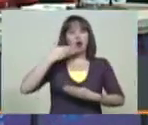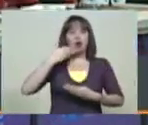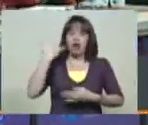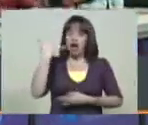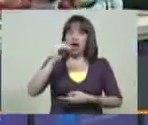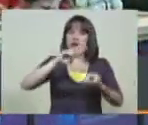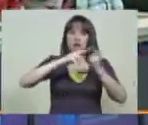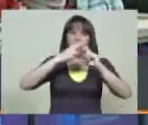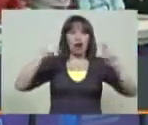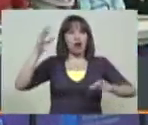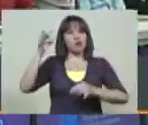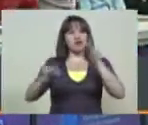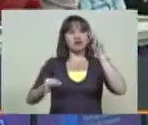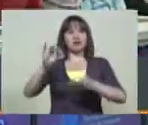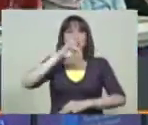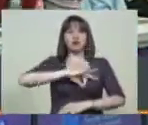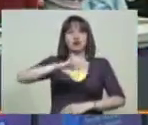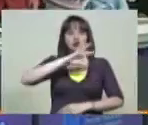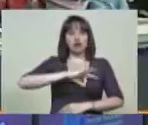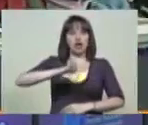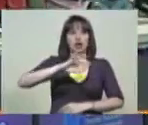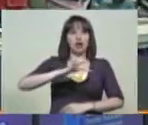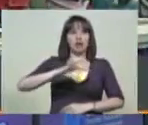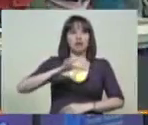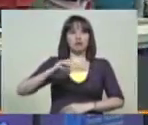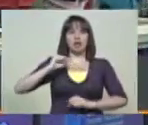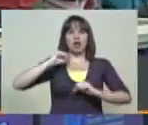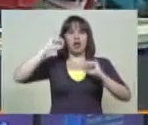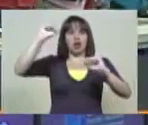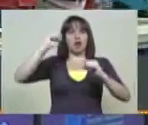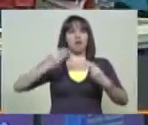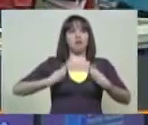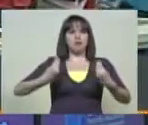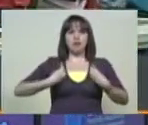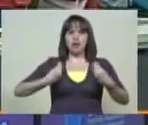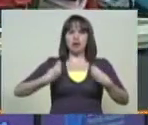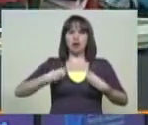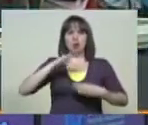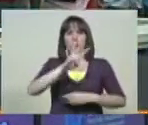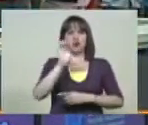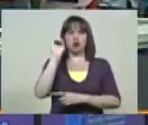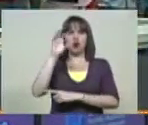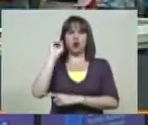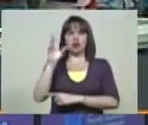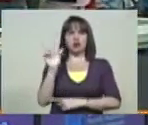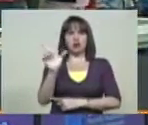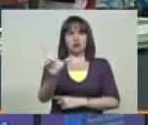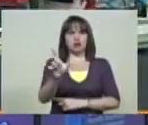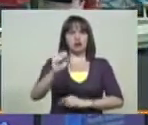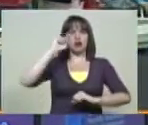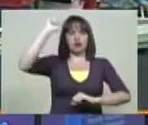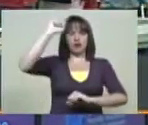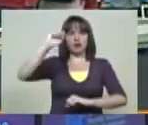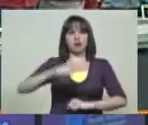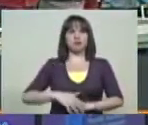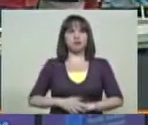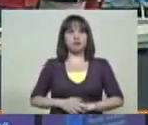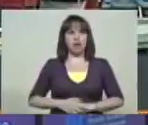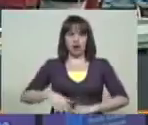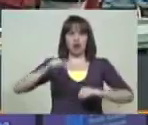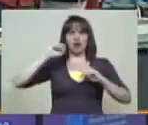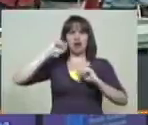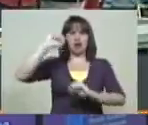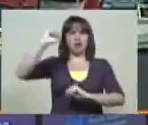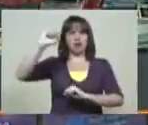y la justicia social y va al cuarto congreso del partido socialista unido de venezuela que viva la solidaridad